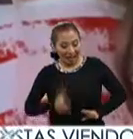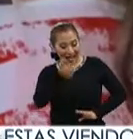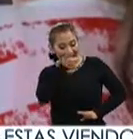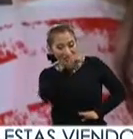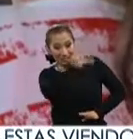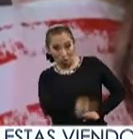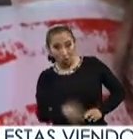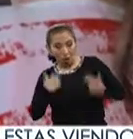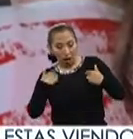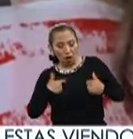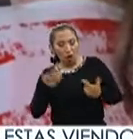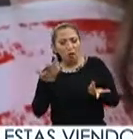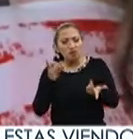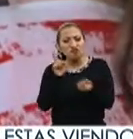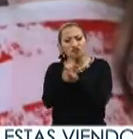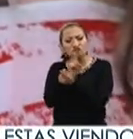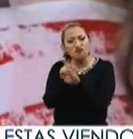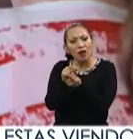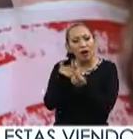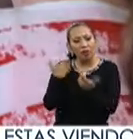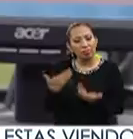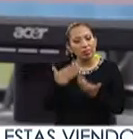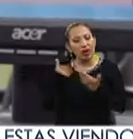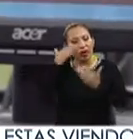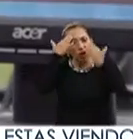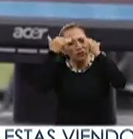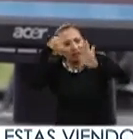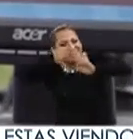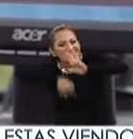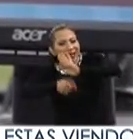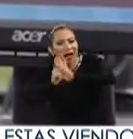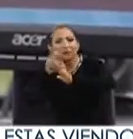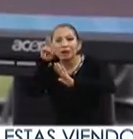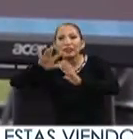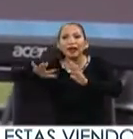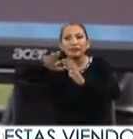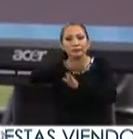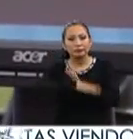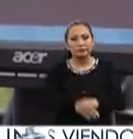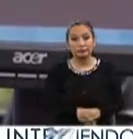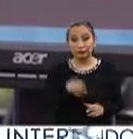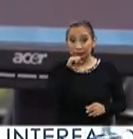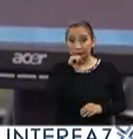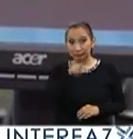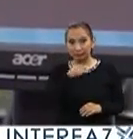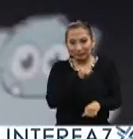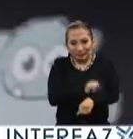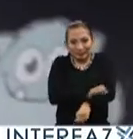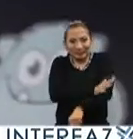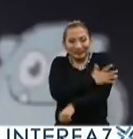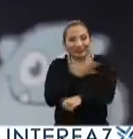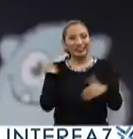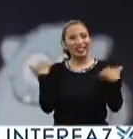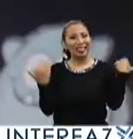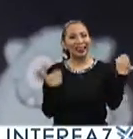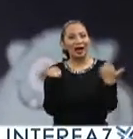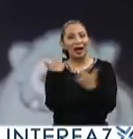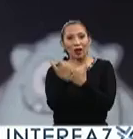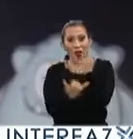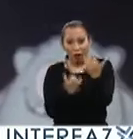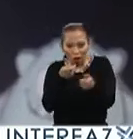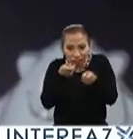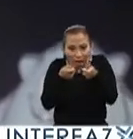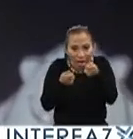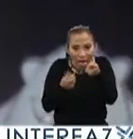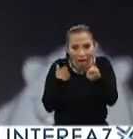característica permite a los niños socializar y los estimula a conocer muchos aspectos de la realidad. Además de ser emocionantes y entretenidos, los videojuegos